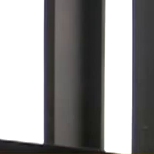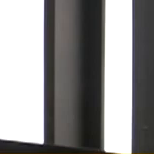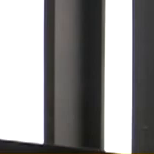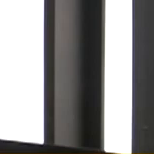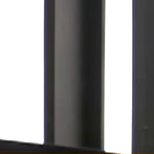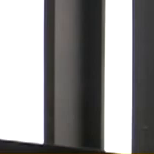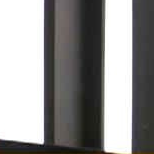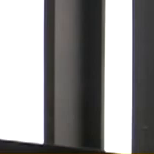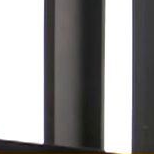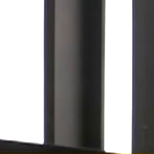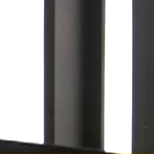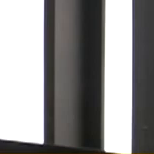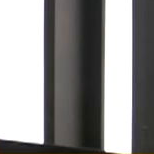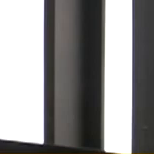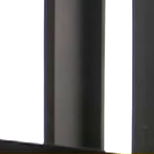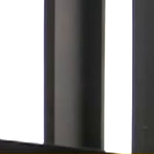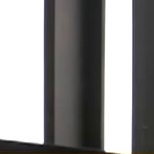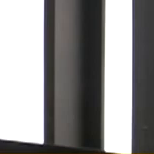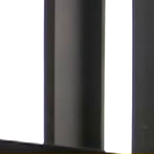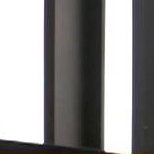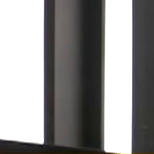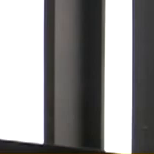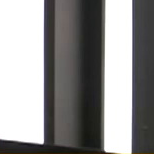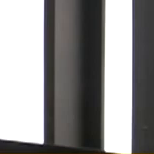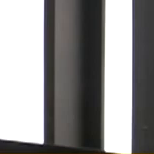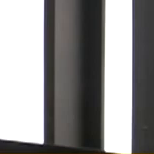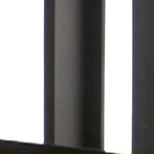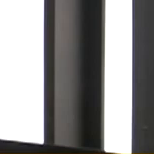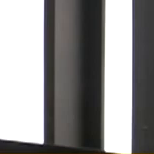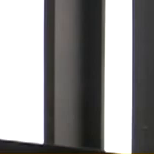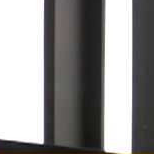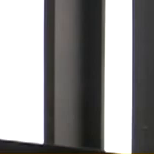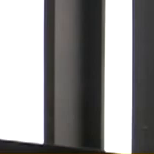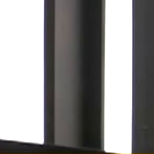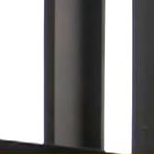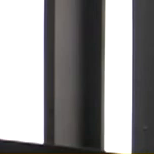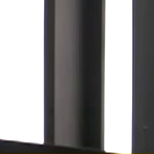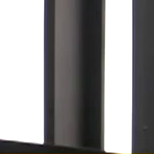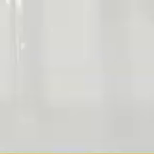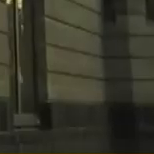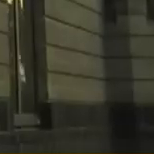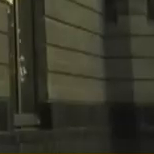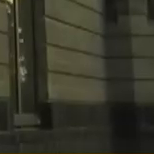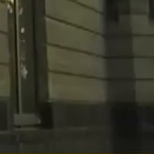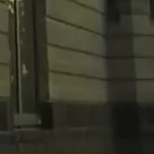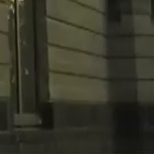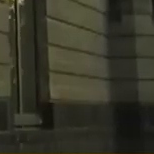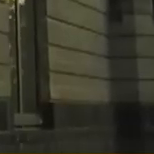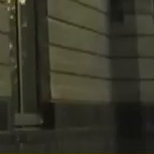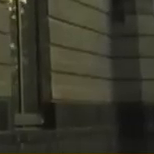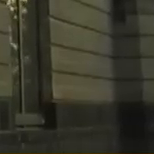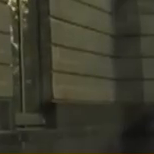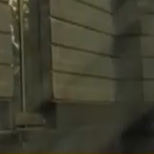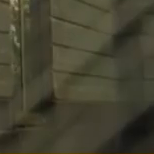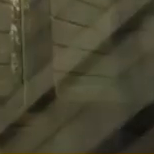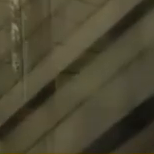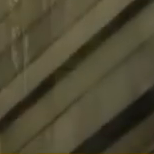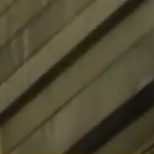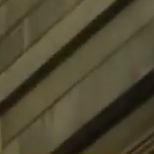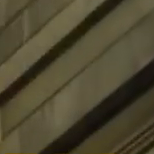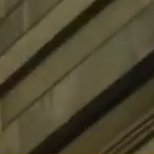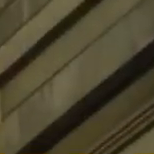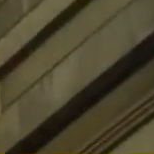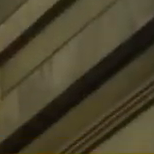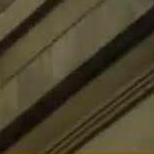tecnología. Recordemos que la fotografía da cuenta de cómo la tecnología ha ido evolucionando al grado que desde las